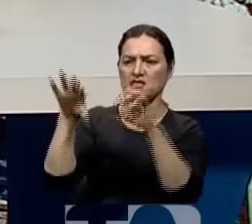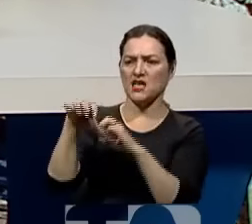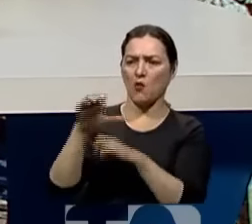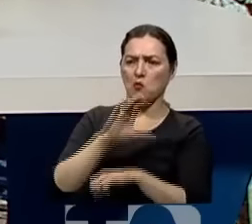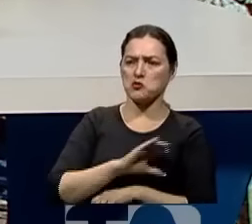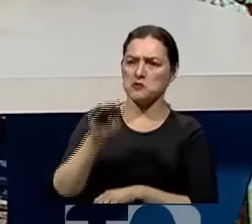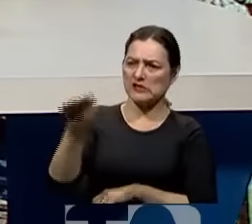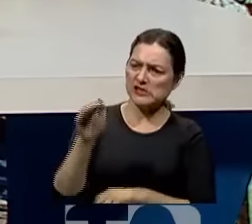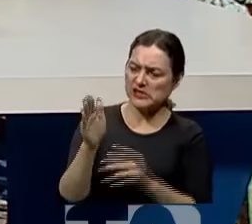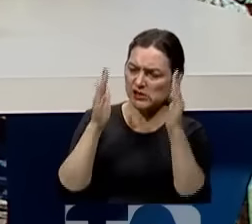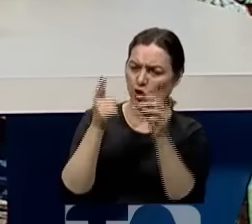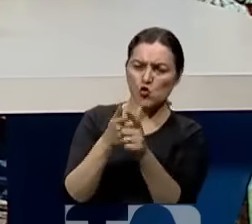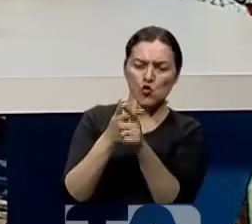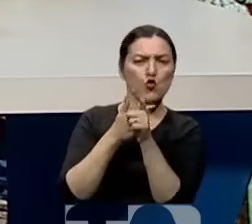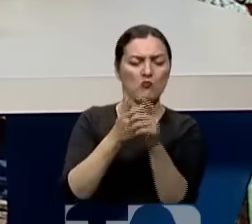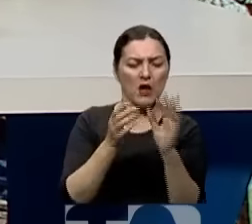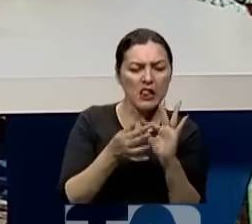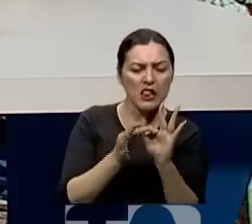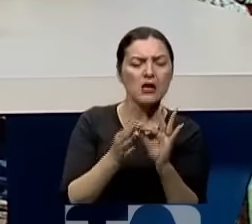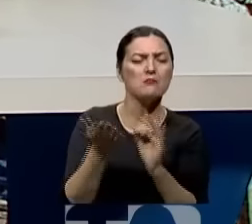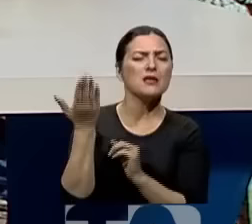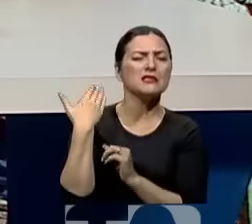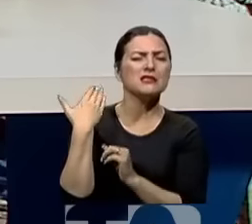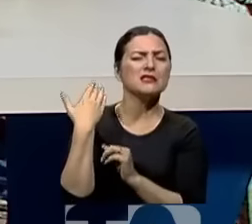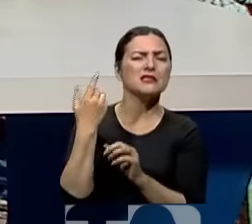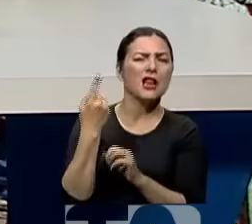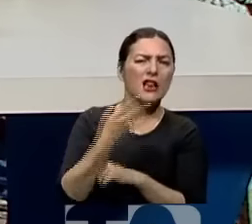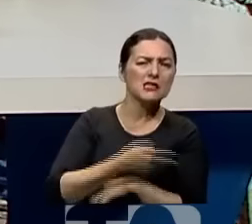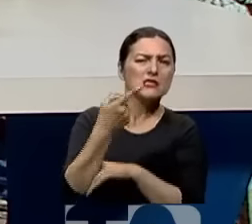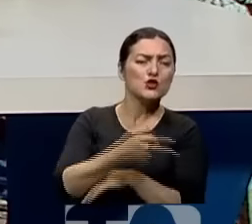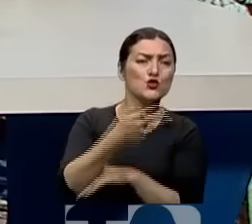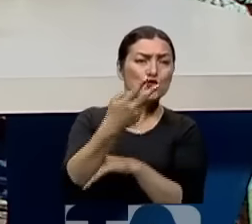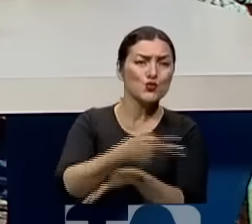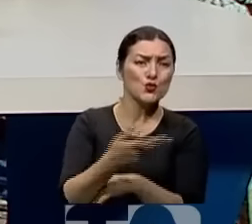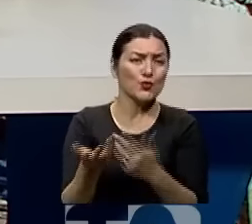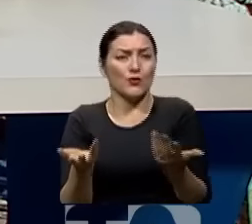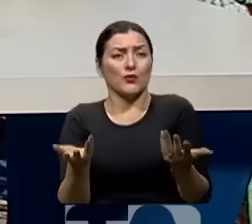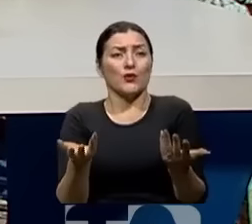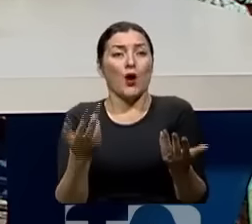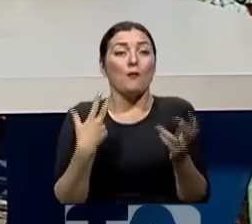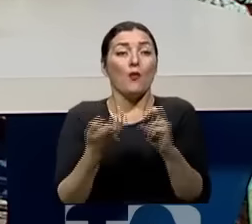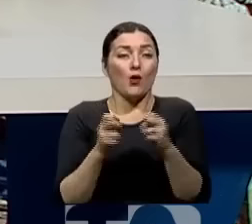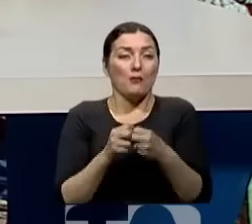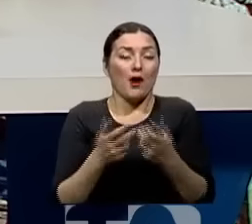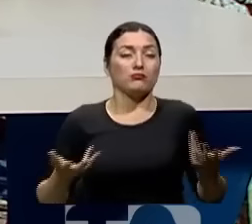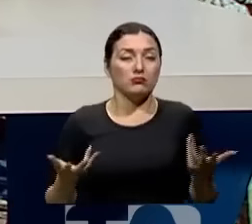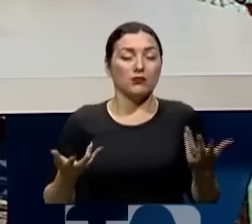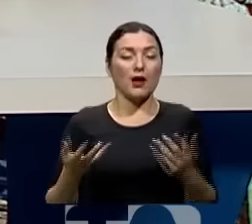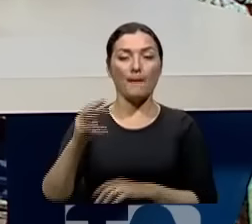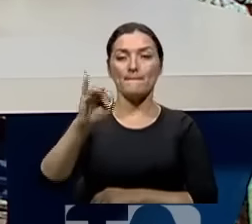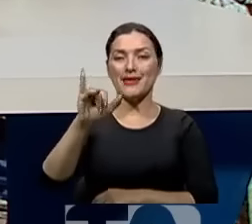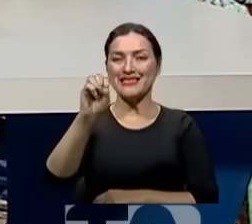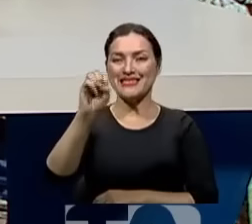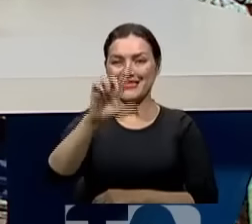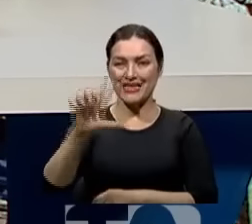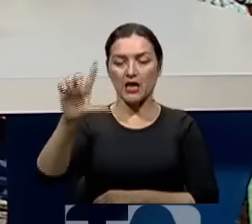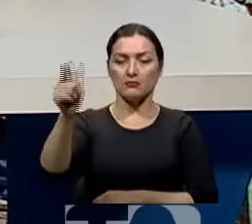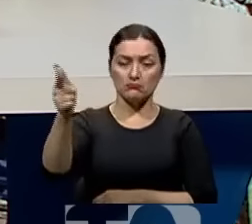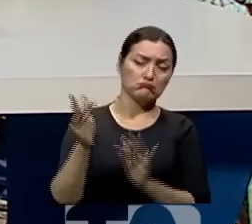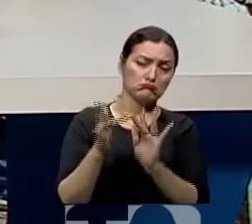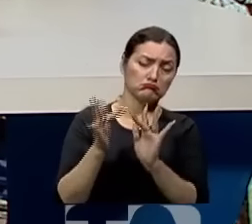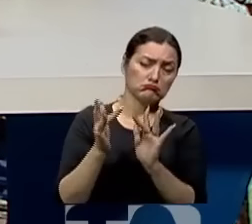de agua que no ha sido atendida desde hace ya varios días. Así es, una problemática de nuestros vecinos, y por eso Michelle Villasí se encuentra ya con ellos